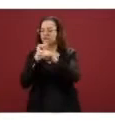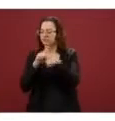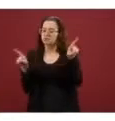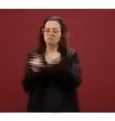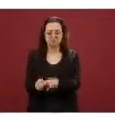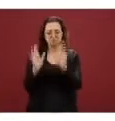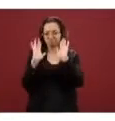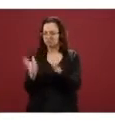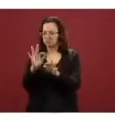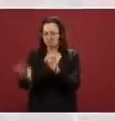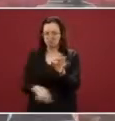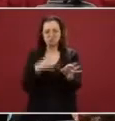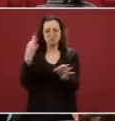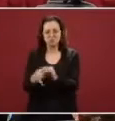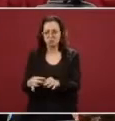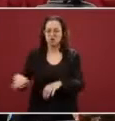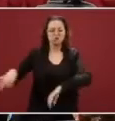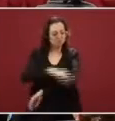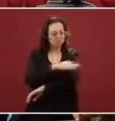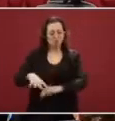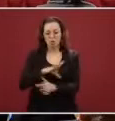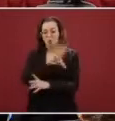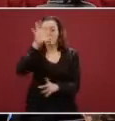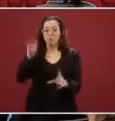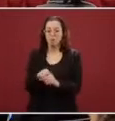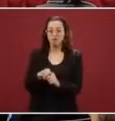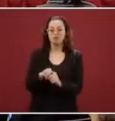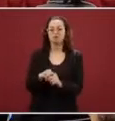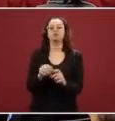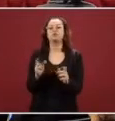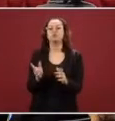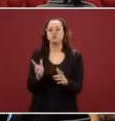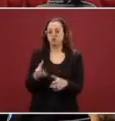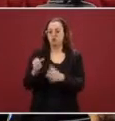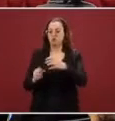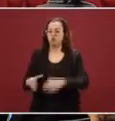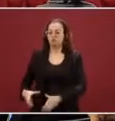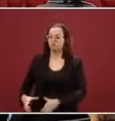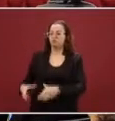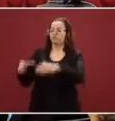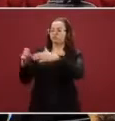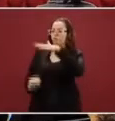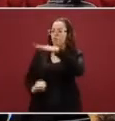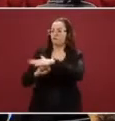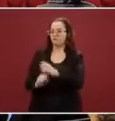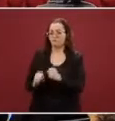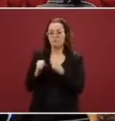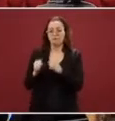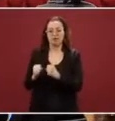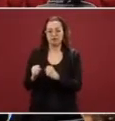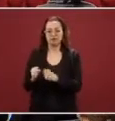del proyecto y el cálculo estructural, y en estos momentos, como mencioné, se están hincando pilas de cimentación. Es importante señalar